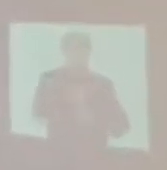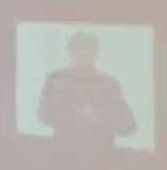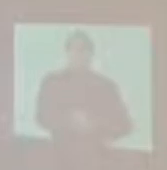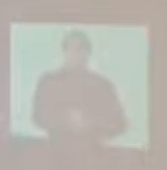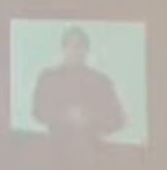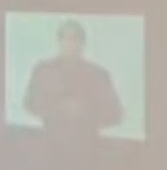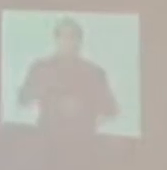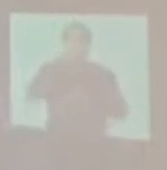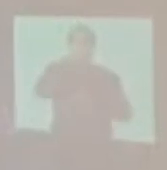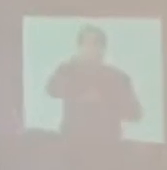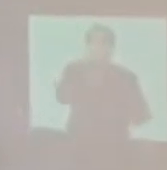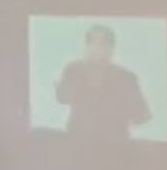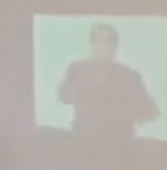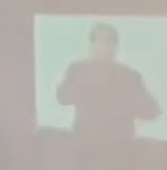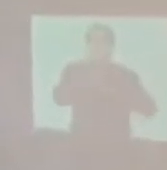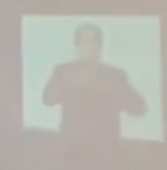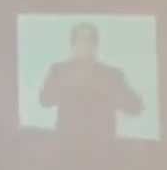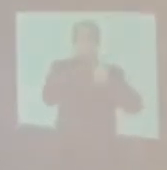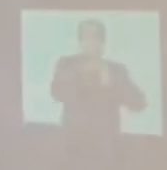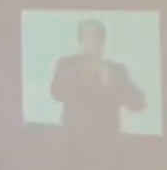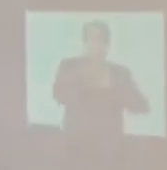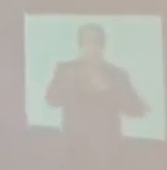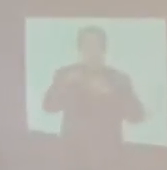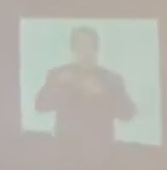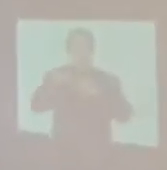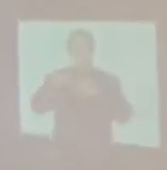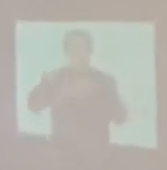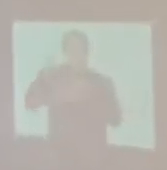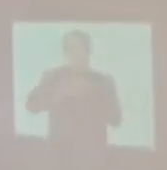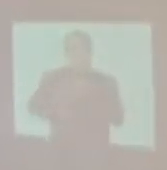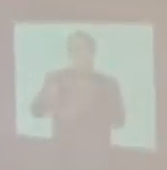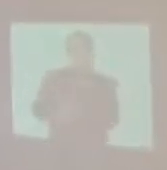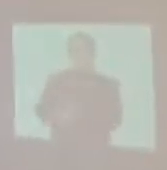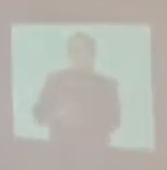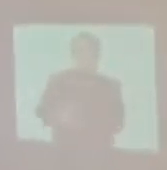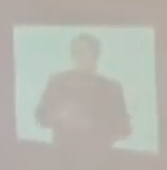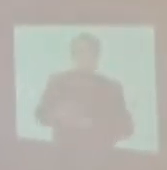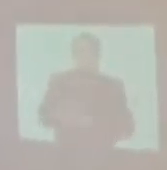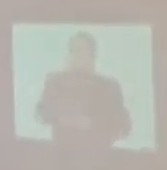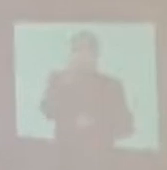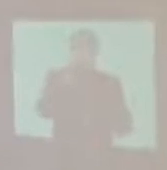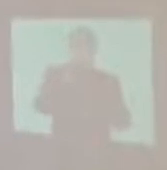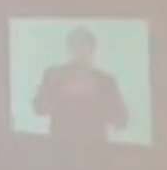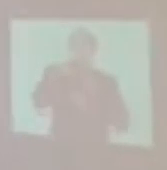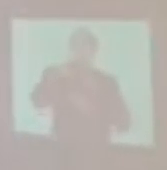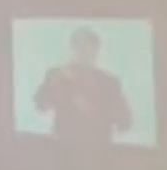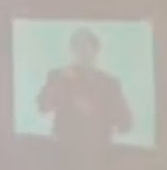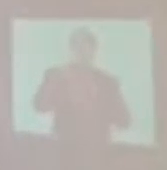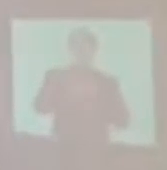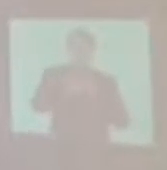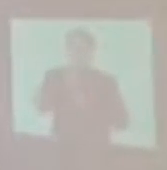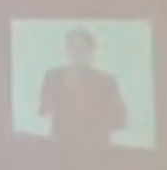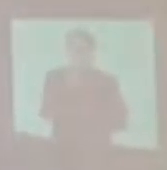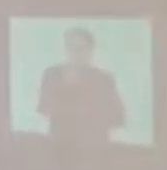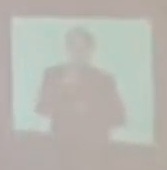hoy están invertidos en obra pública y en programas para el bienestar. En 2020 y